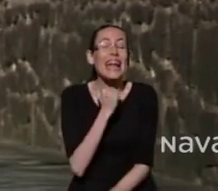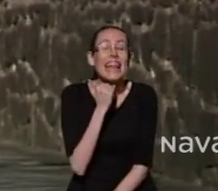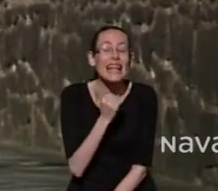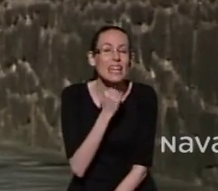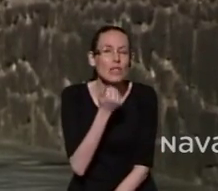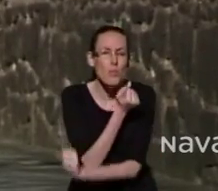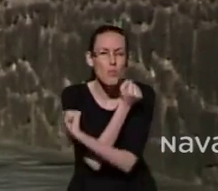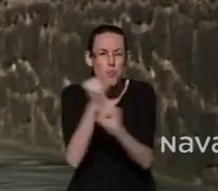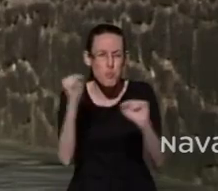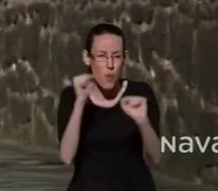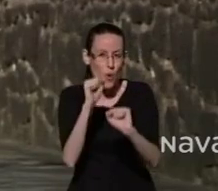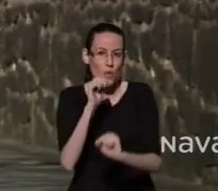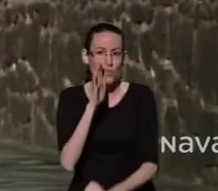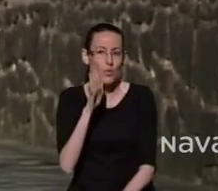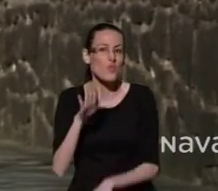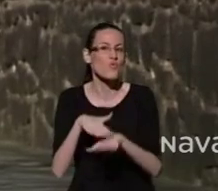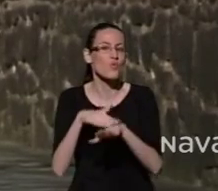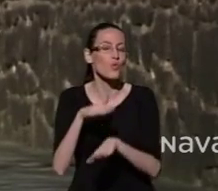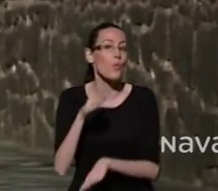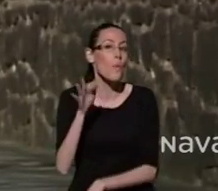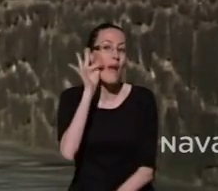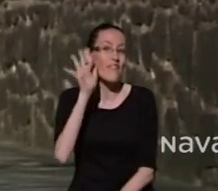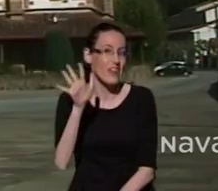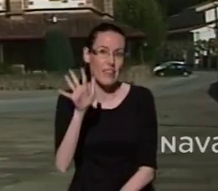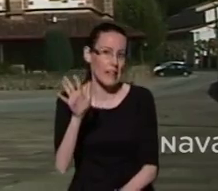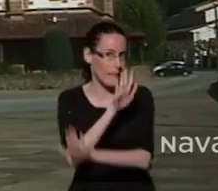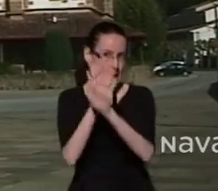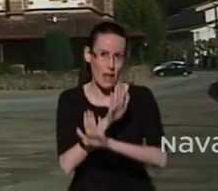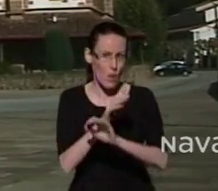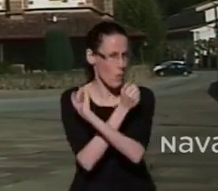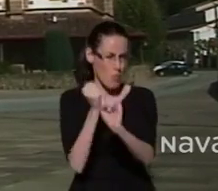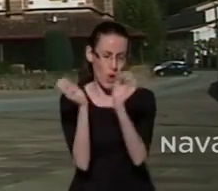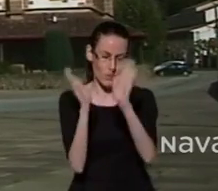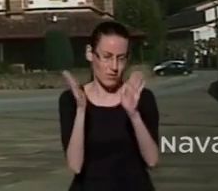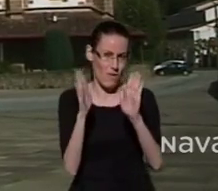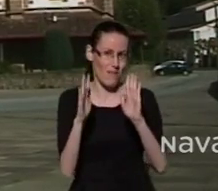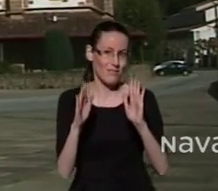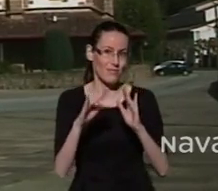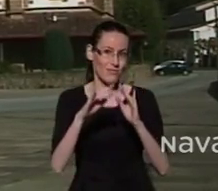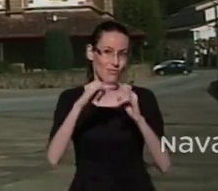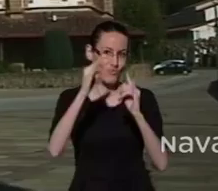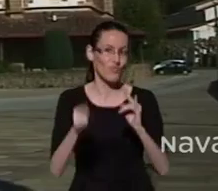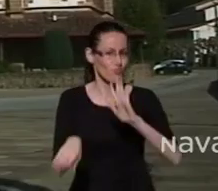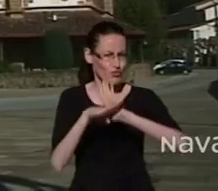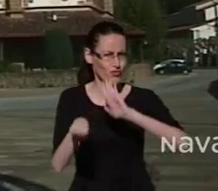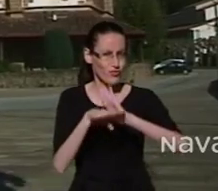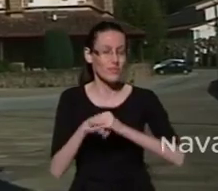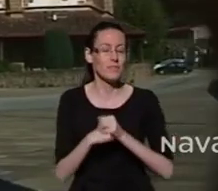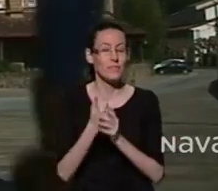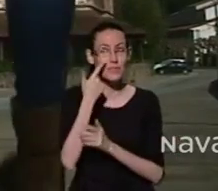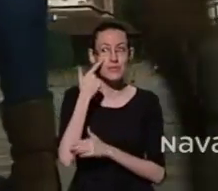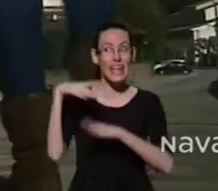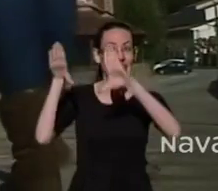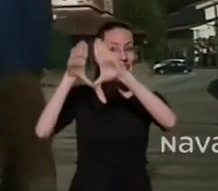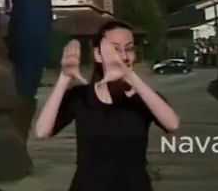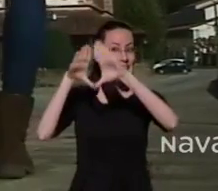la orden se anuló y el puente salió adelante. Estamos delante de la iglesia de San Juan Bautista, aunque el